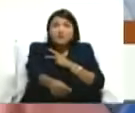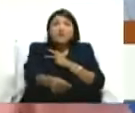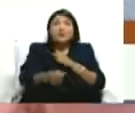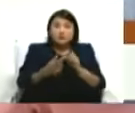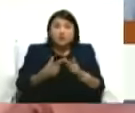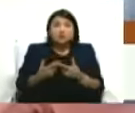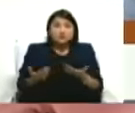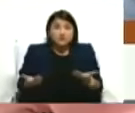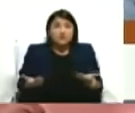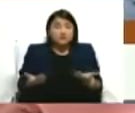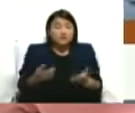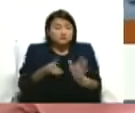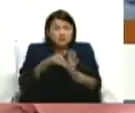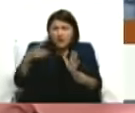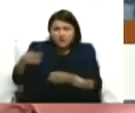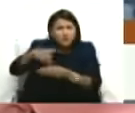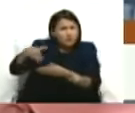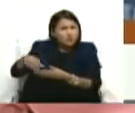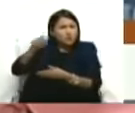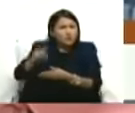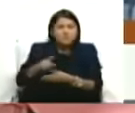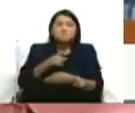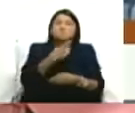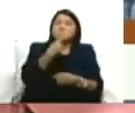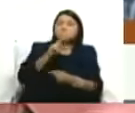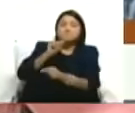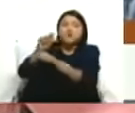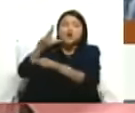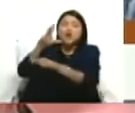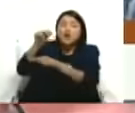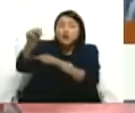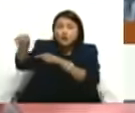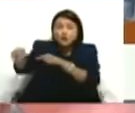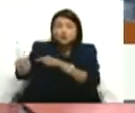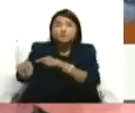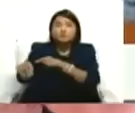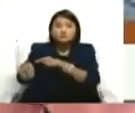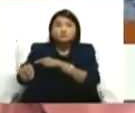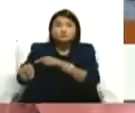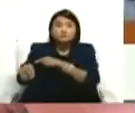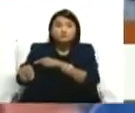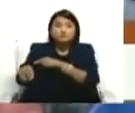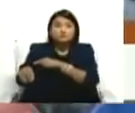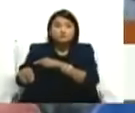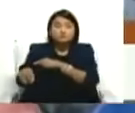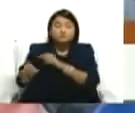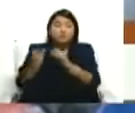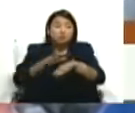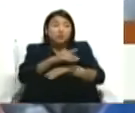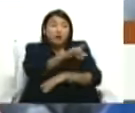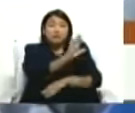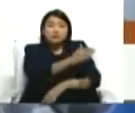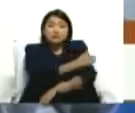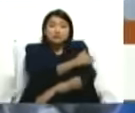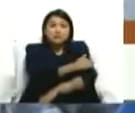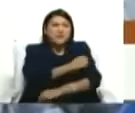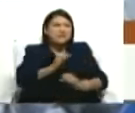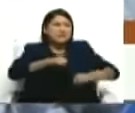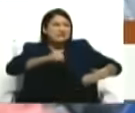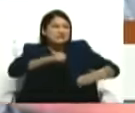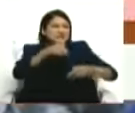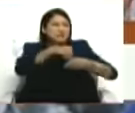inclusive el derecho al voto, del que tanto reclaman, pero que no se atreven a medirse frente al